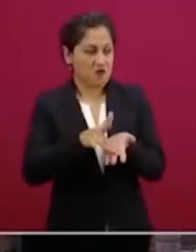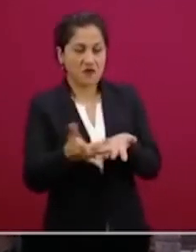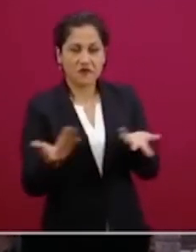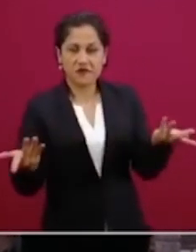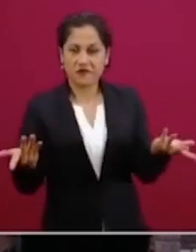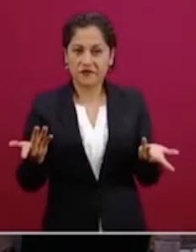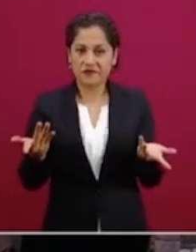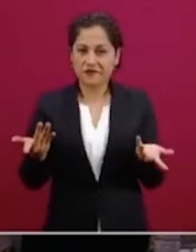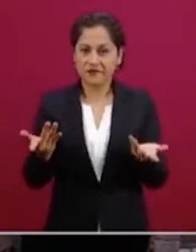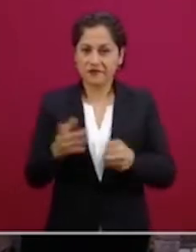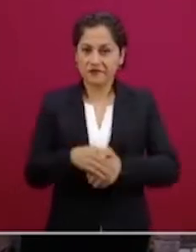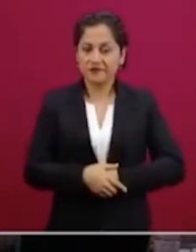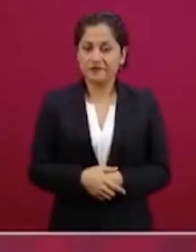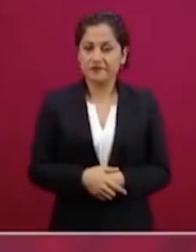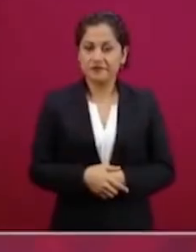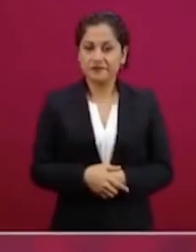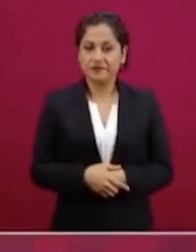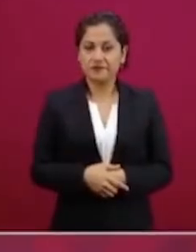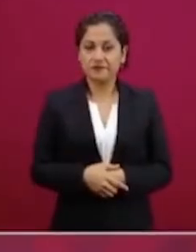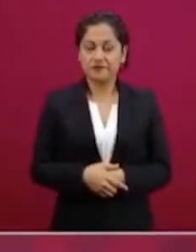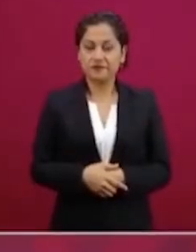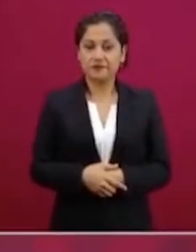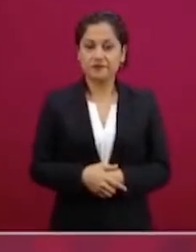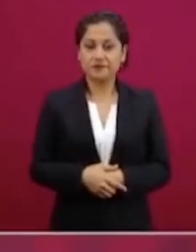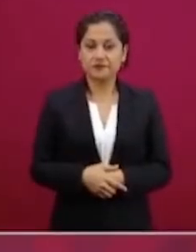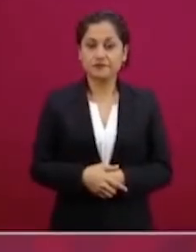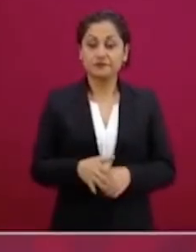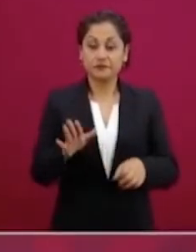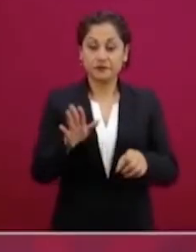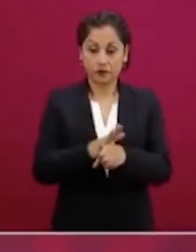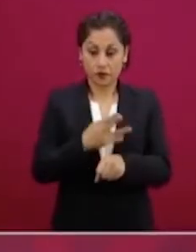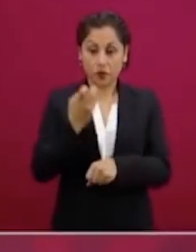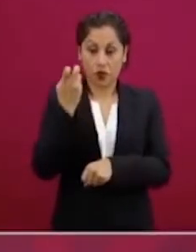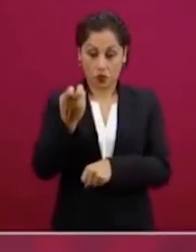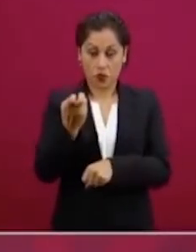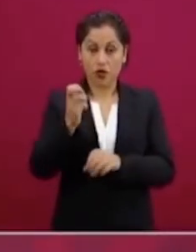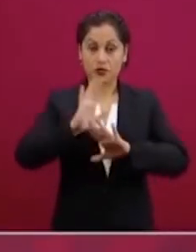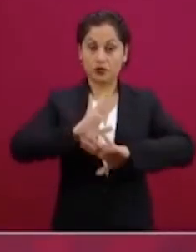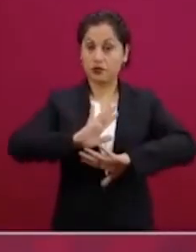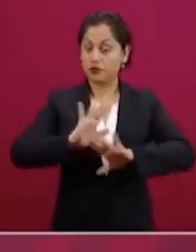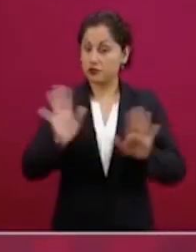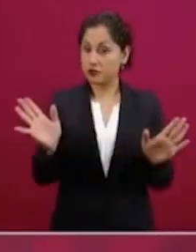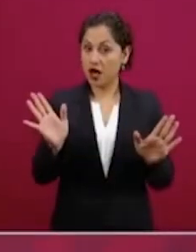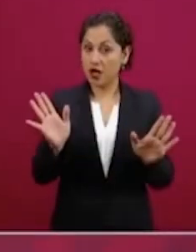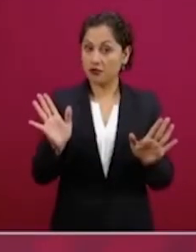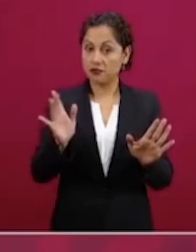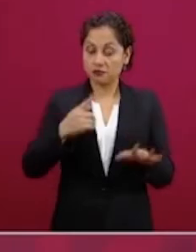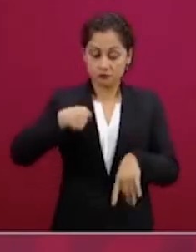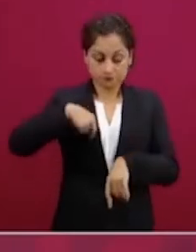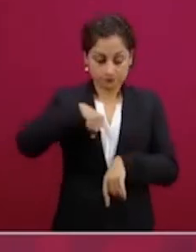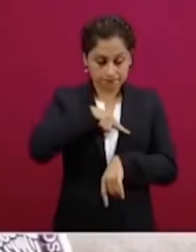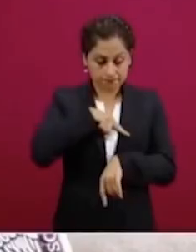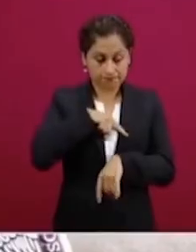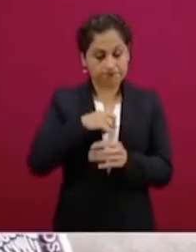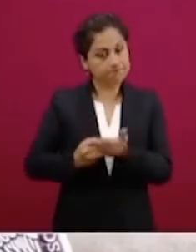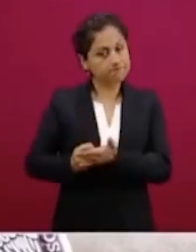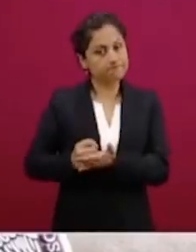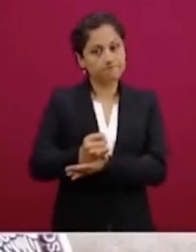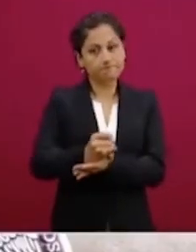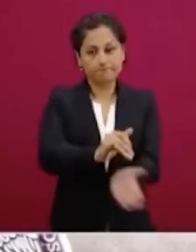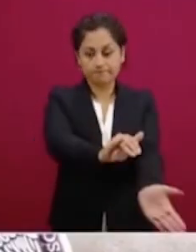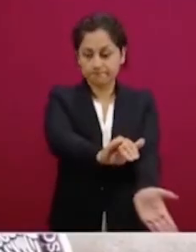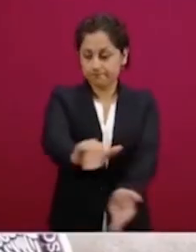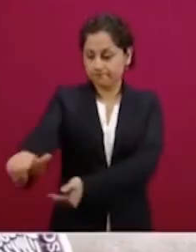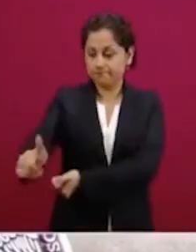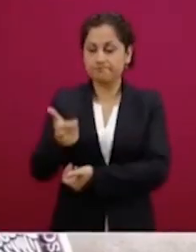Entonces, por eso se decide concentrar todos esos recursos,